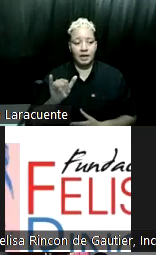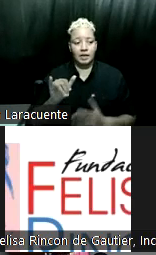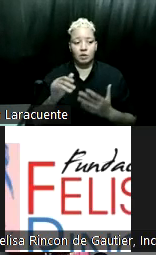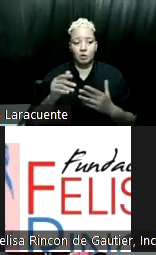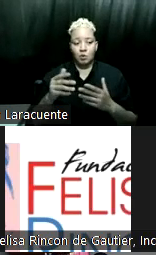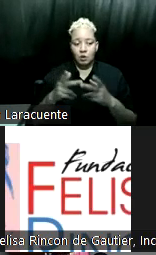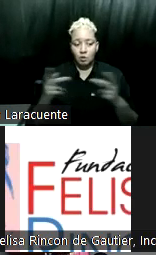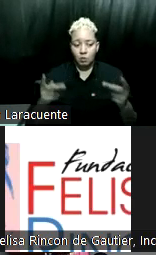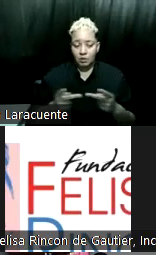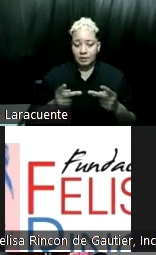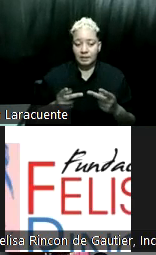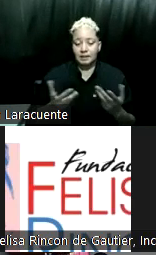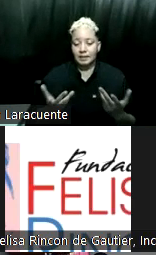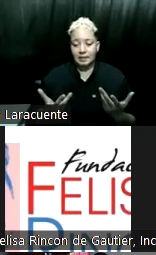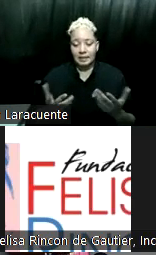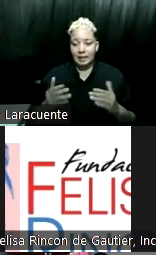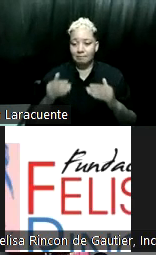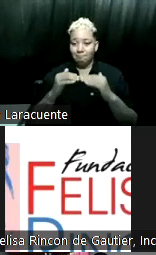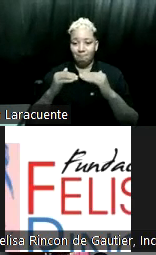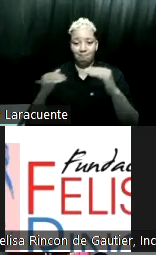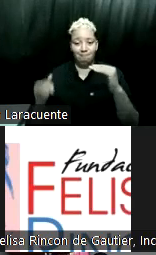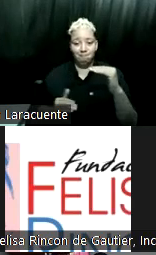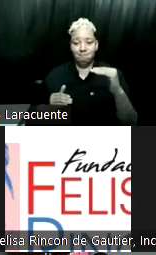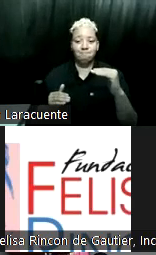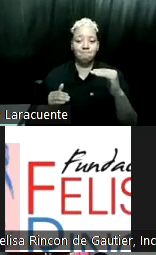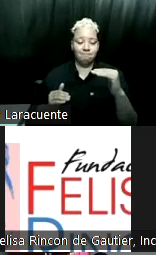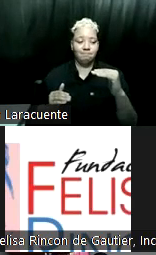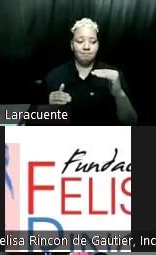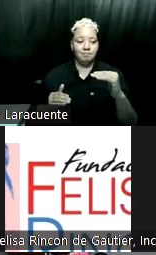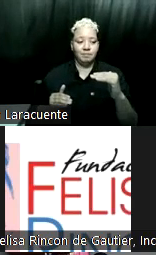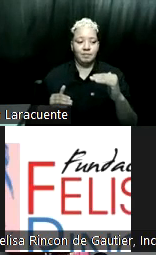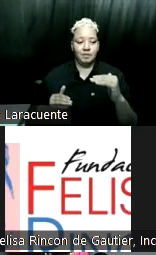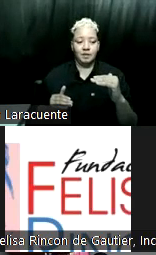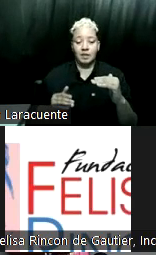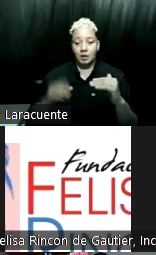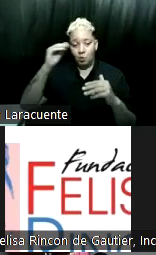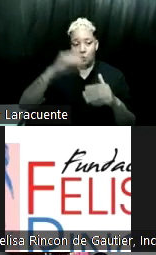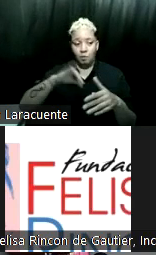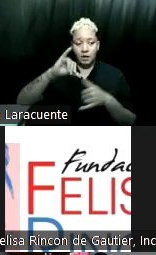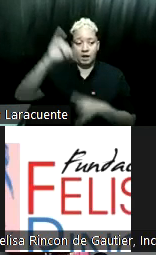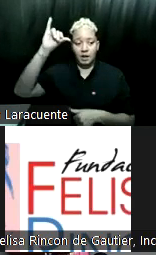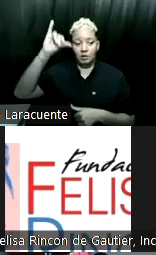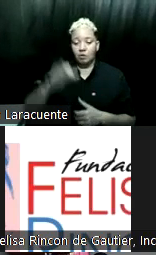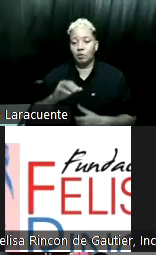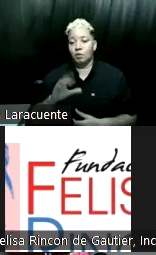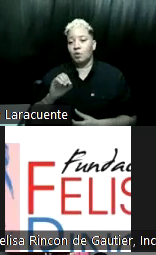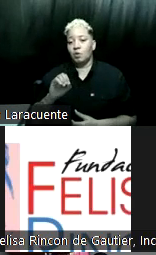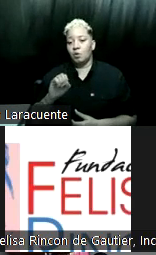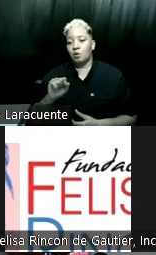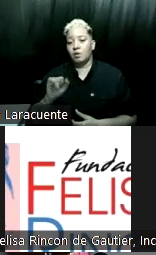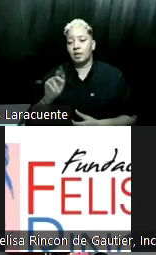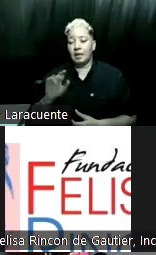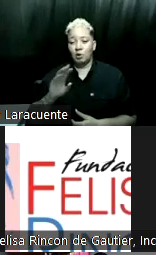posición de definitiva desventaja. Y Kosic era un hombre alto, ¿verdad? Yo creo que Kosic estaba en los